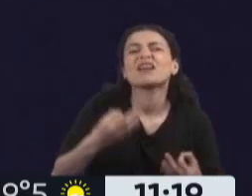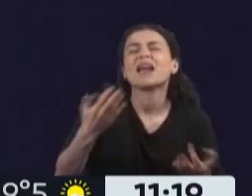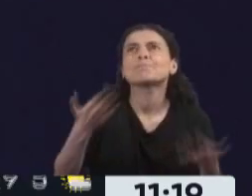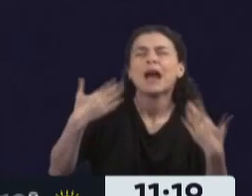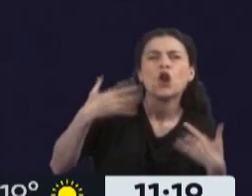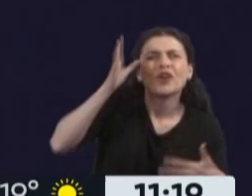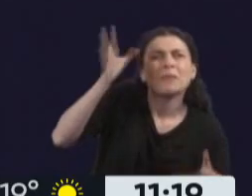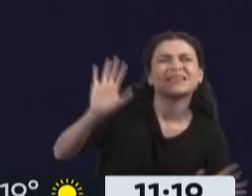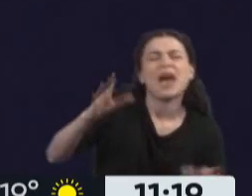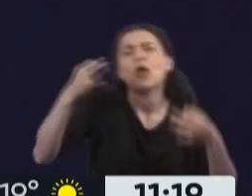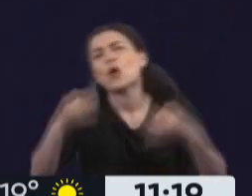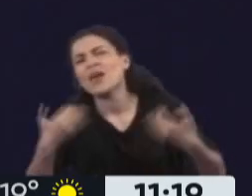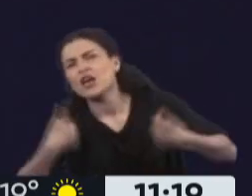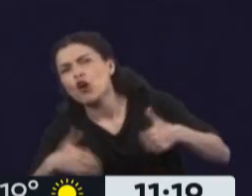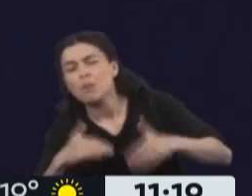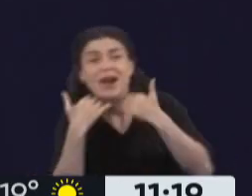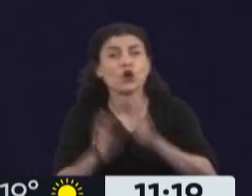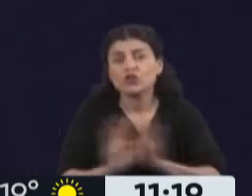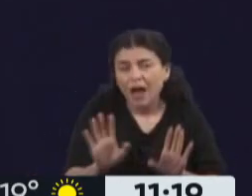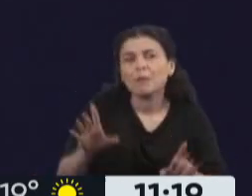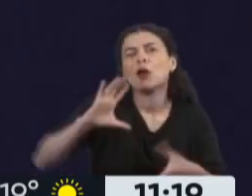real. Así que es simplemente